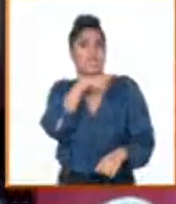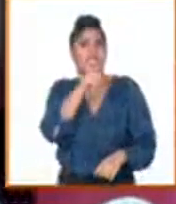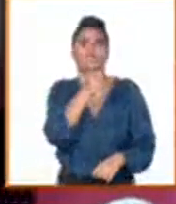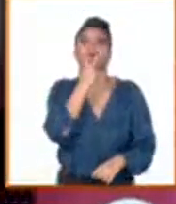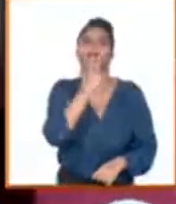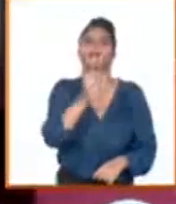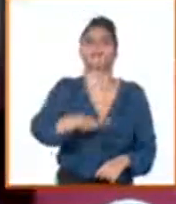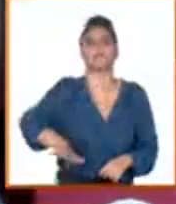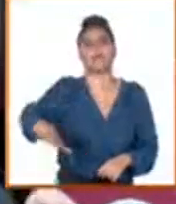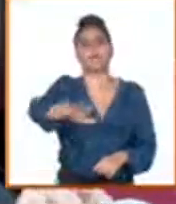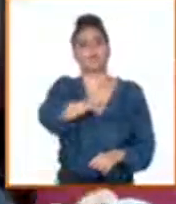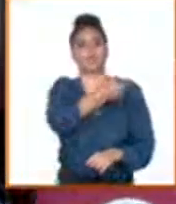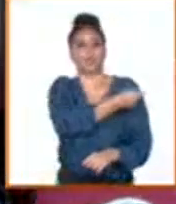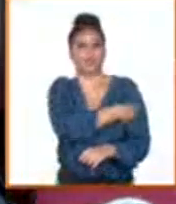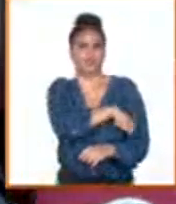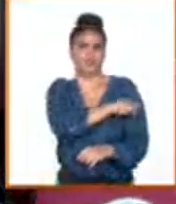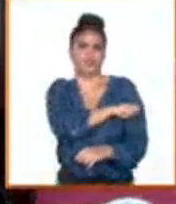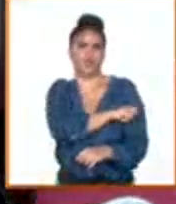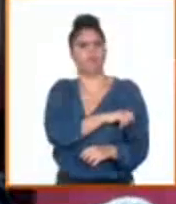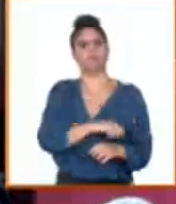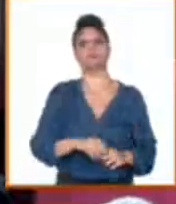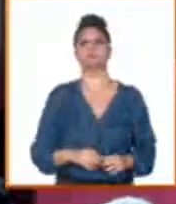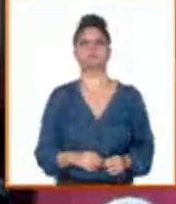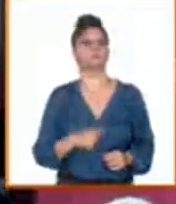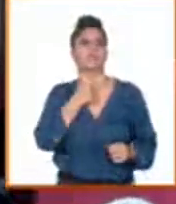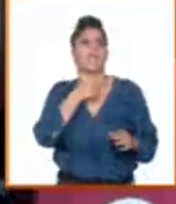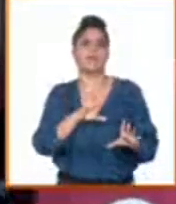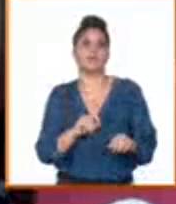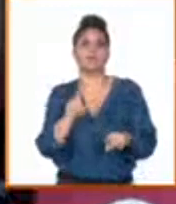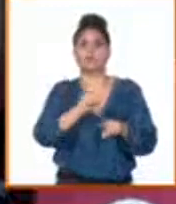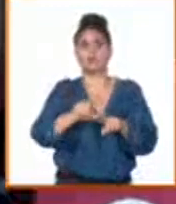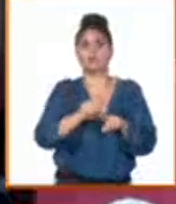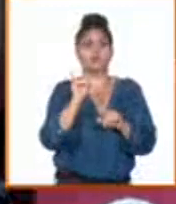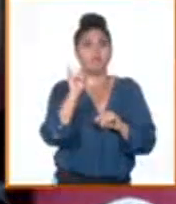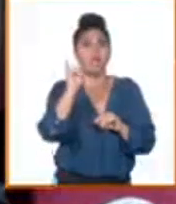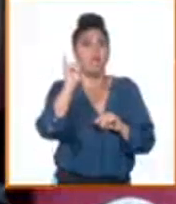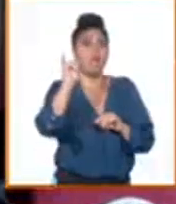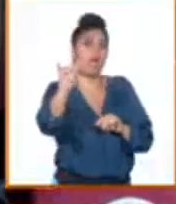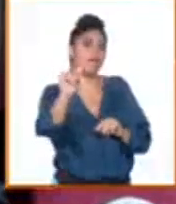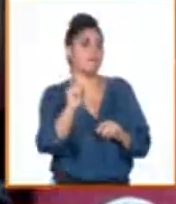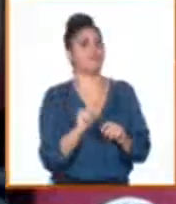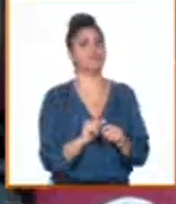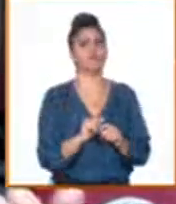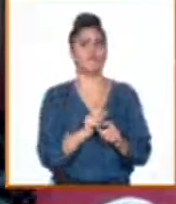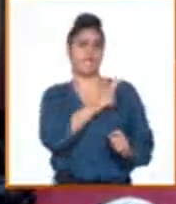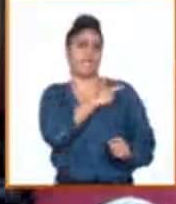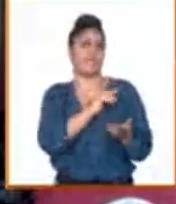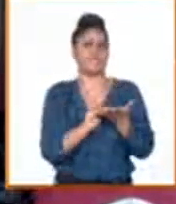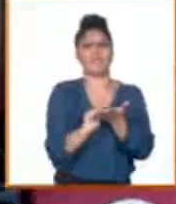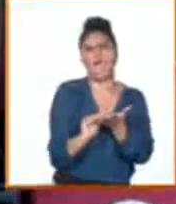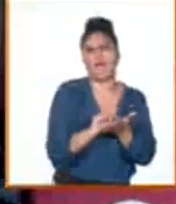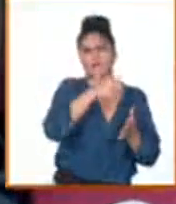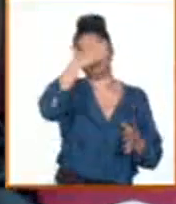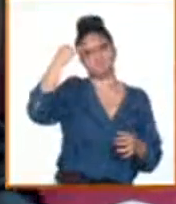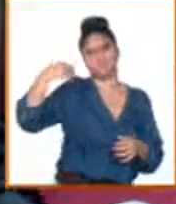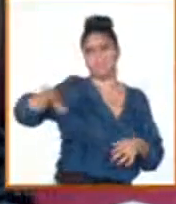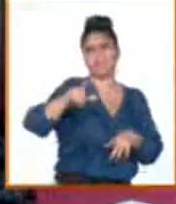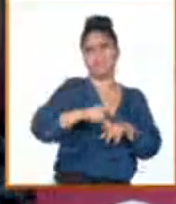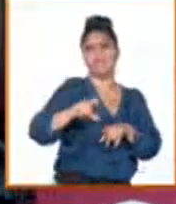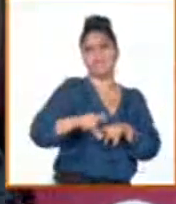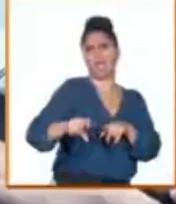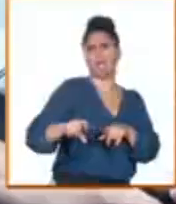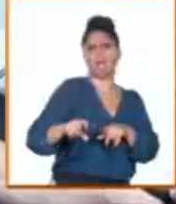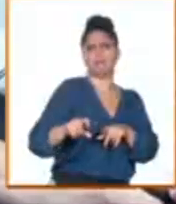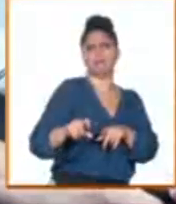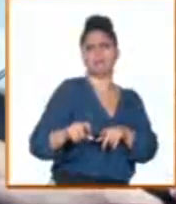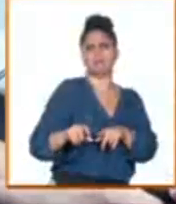desestimar la comunicación como no solo un proceso sociocultural estratégico, sino como un beneficio para el hacer